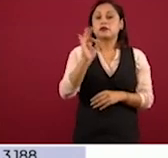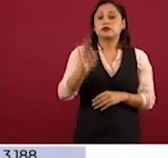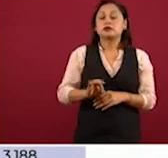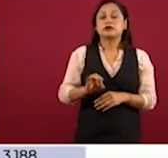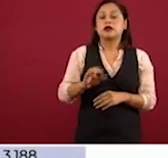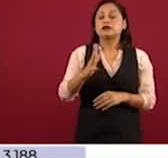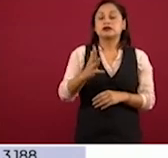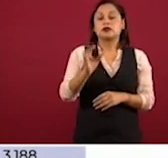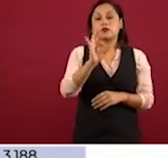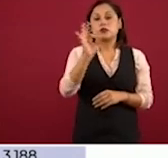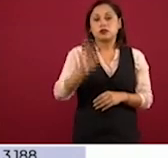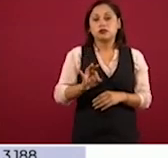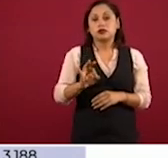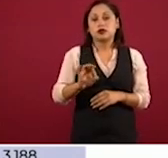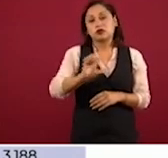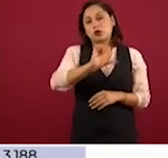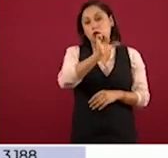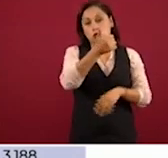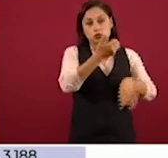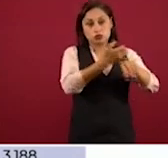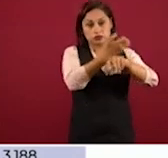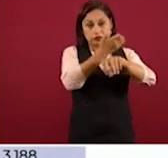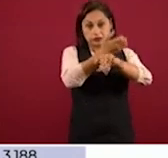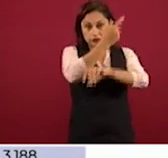estados de la Unión Americana.